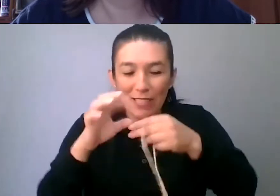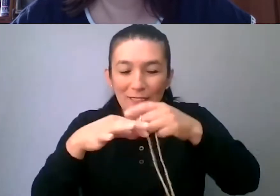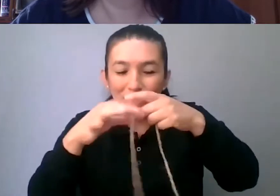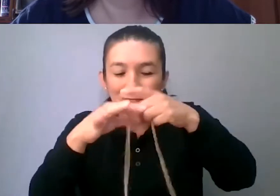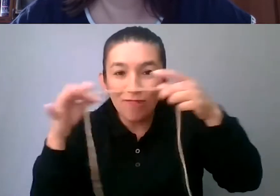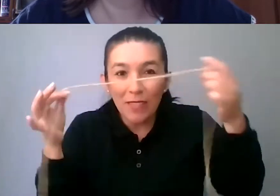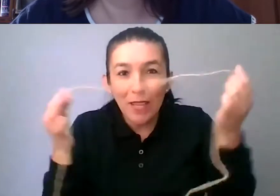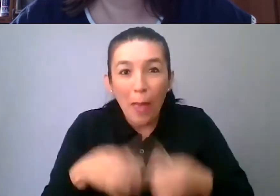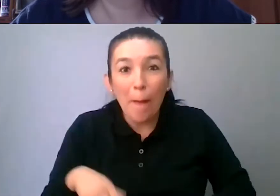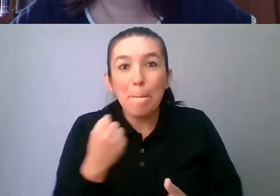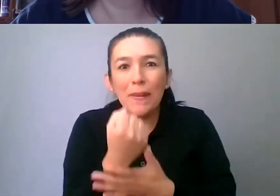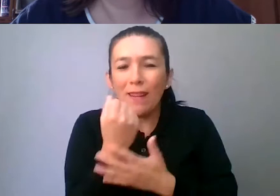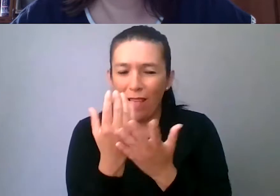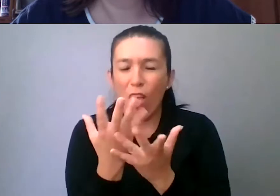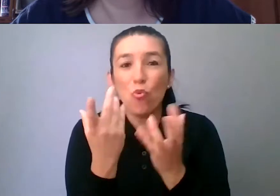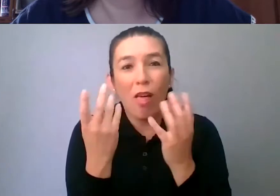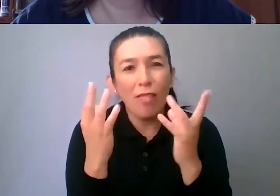afina la musculatura de los dedos.